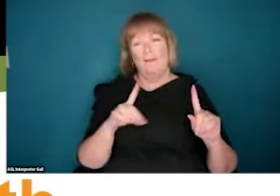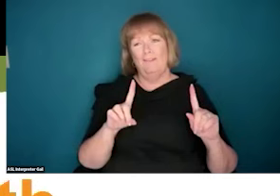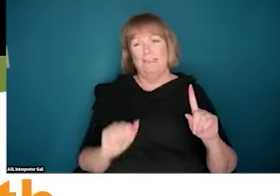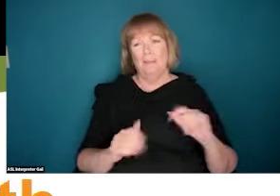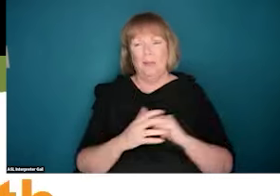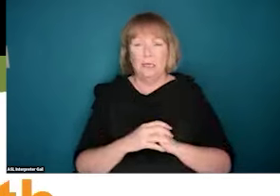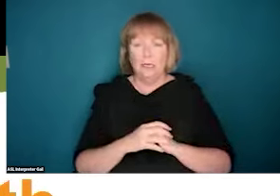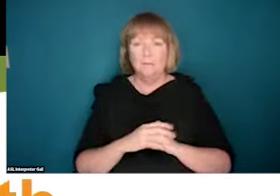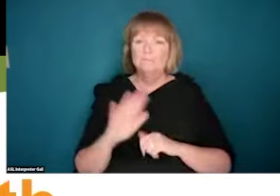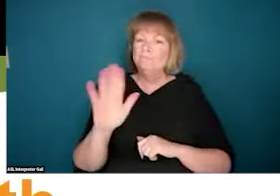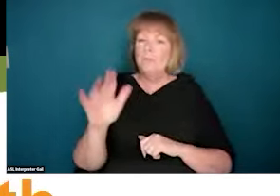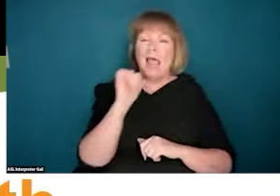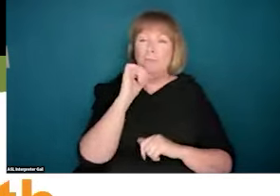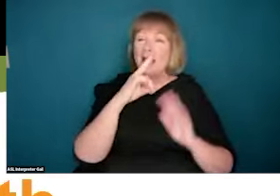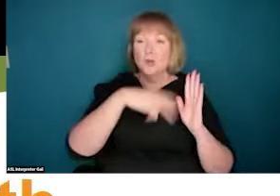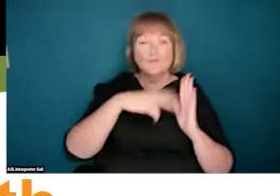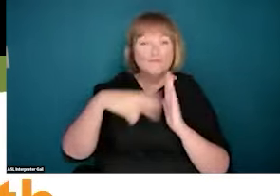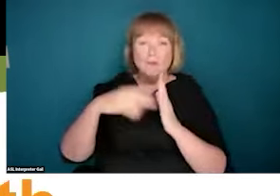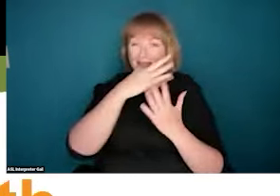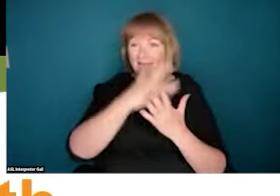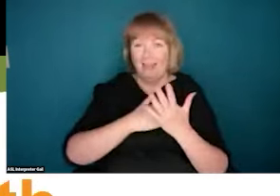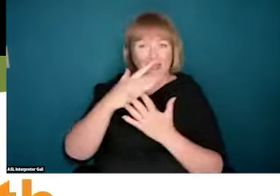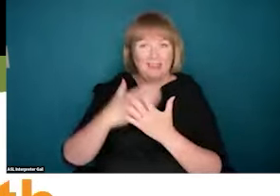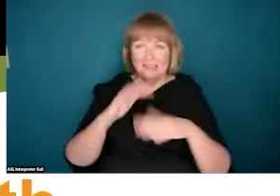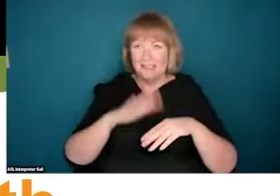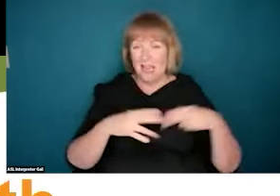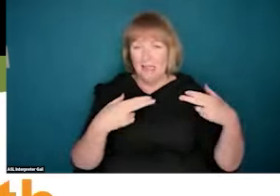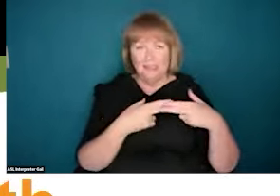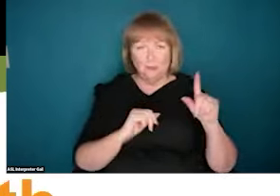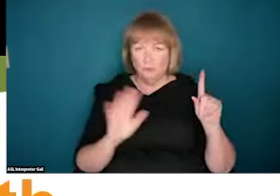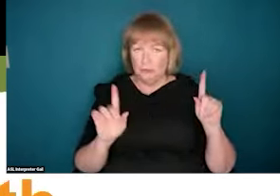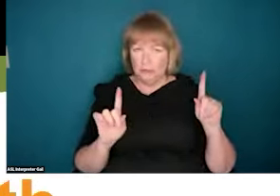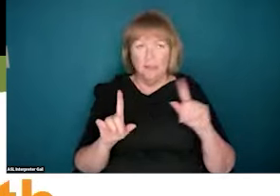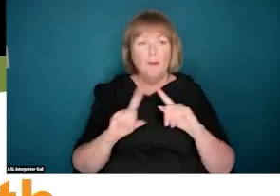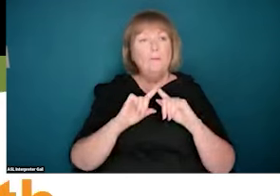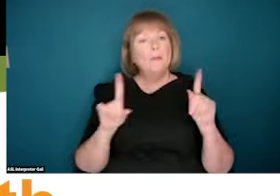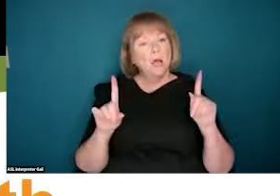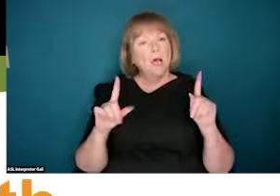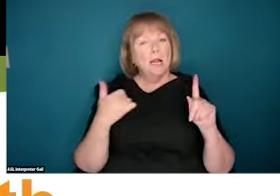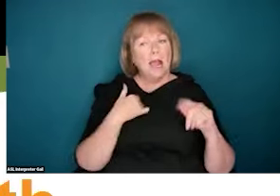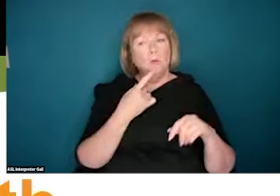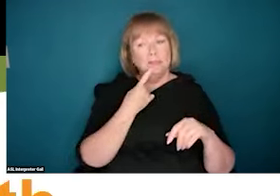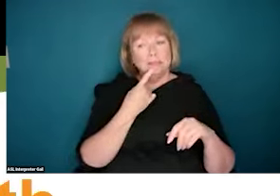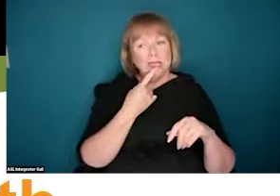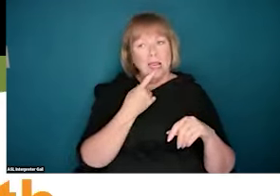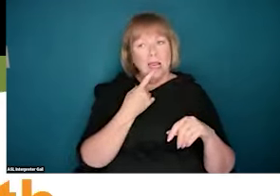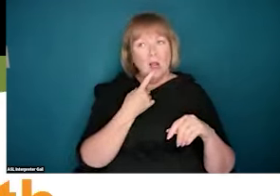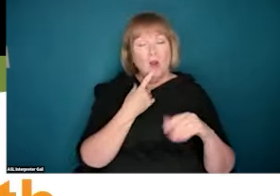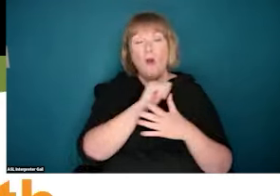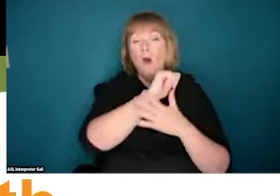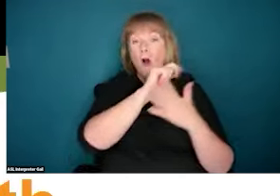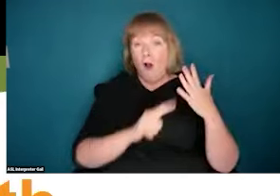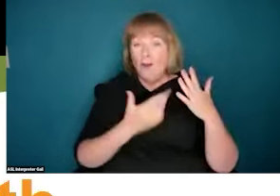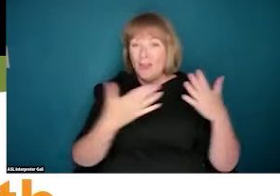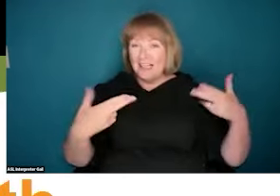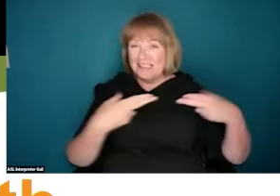habilidad de tomar sus propias decisiones, porque tiene una discapacidad? No voy a leer